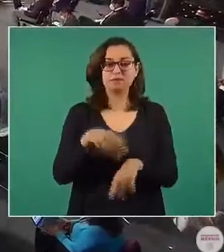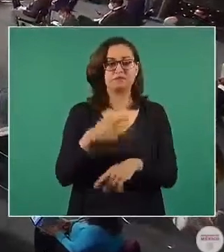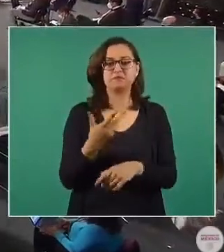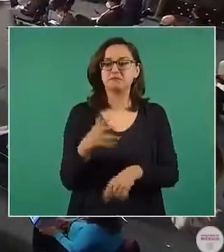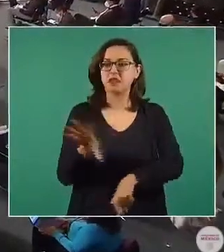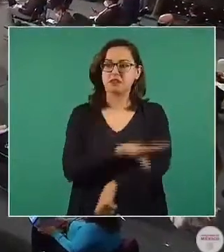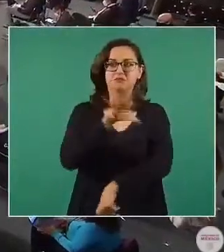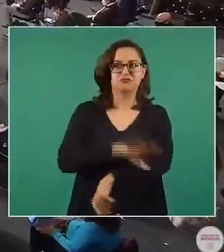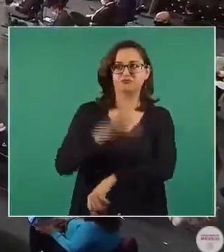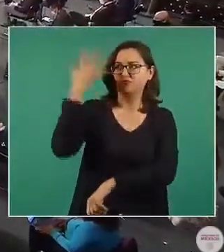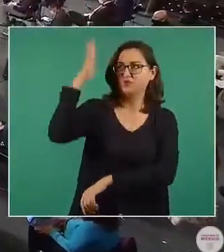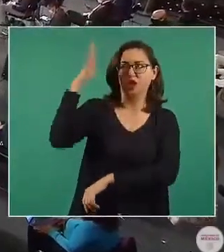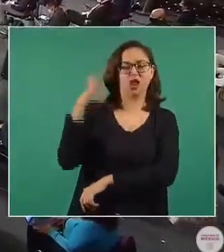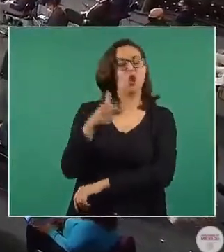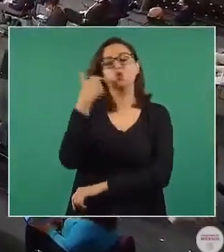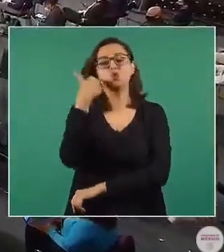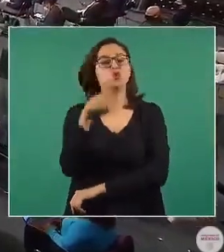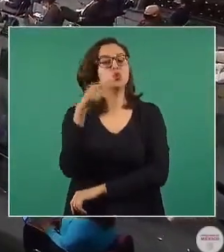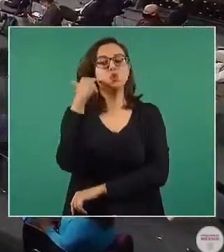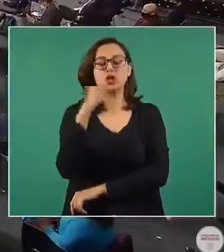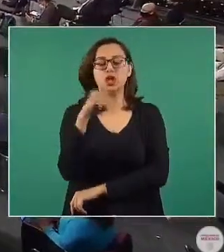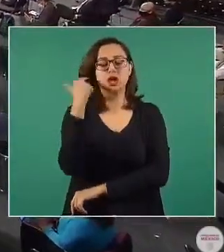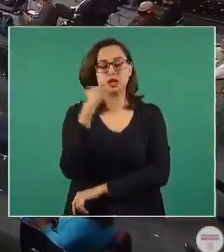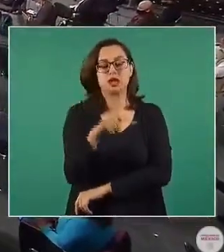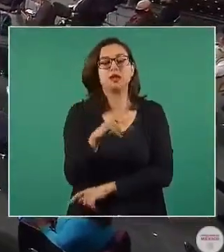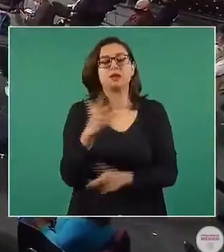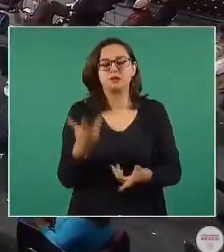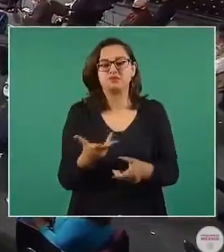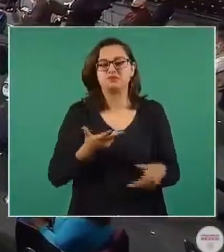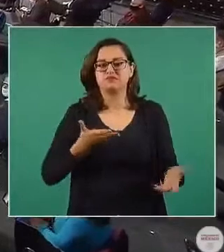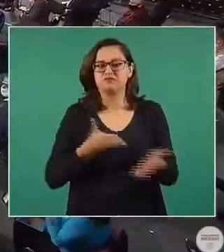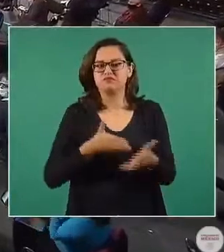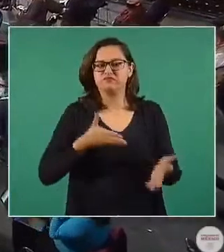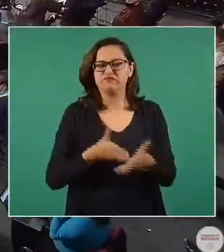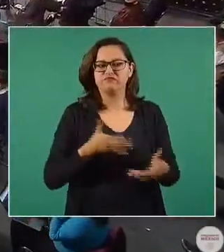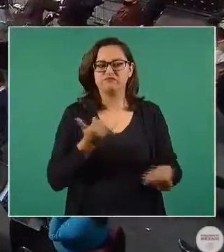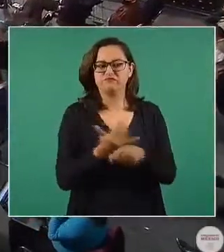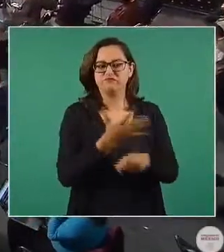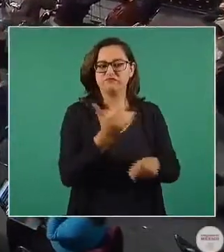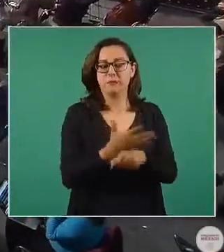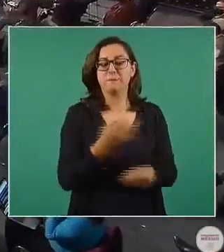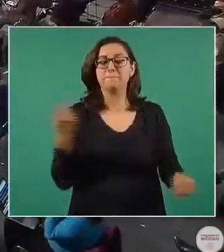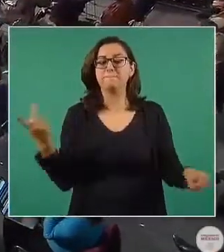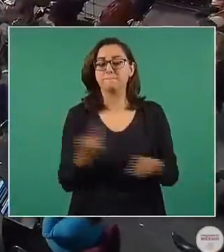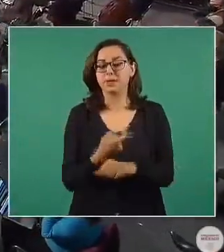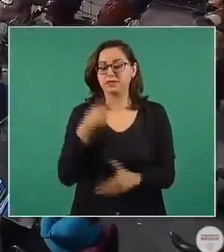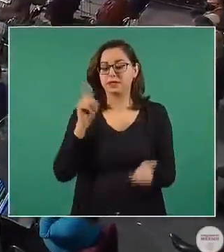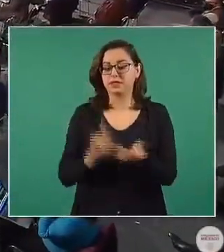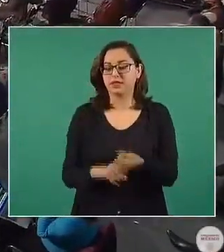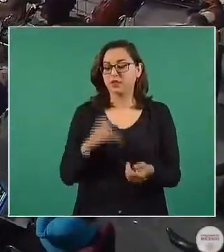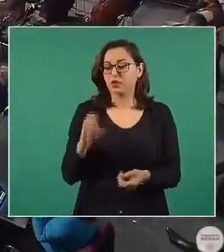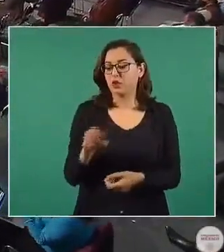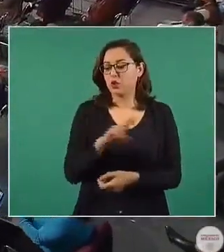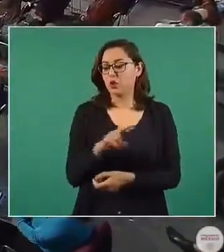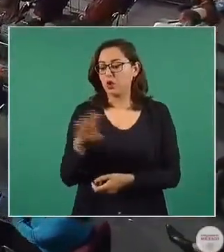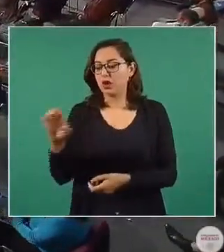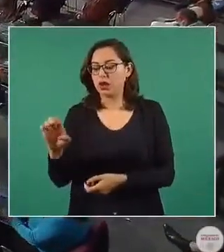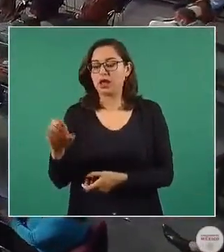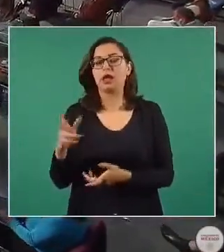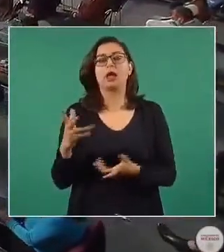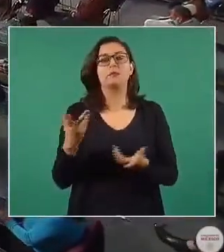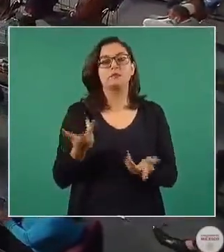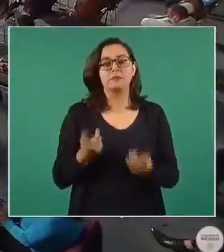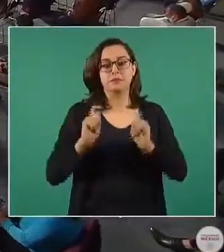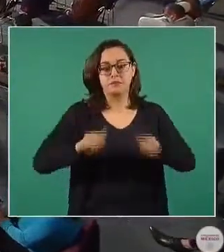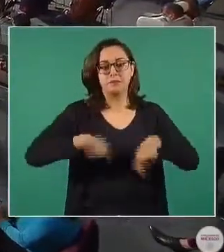y que la CRE, que es la Comisión Reguladora de Energía, al parecer no ha querido entregar aún el permiso de generación, que es resultado de una licitación